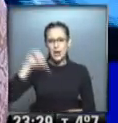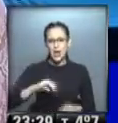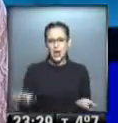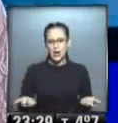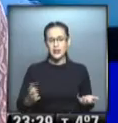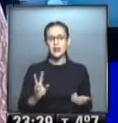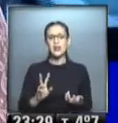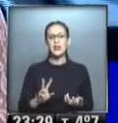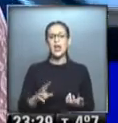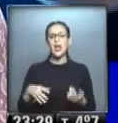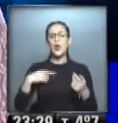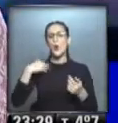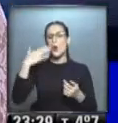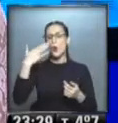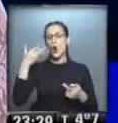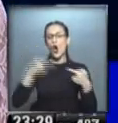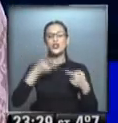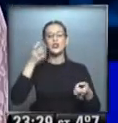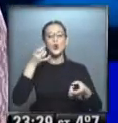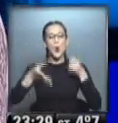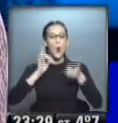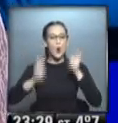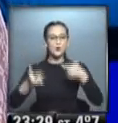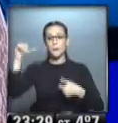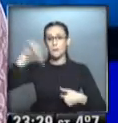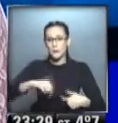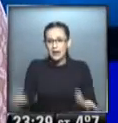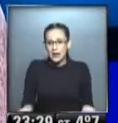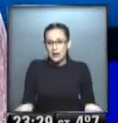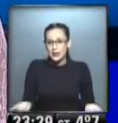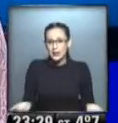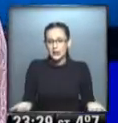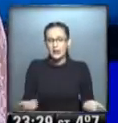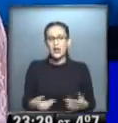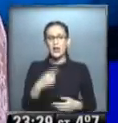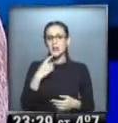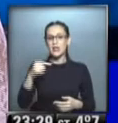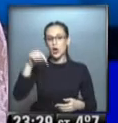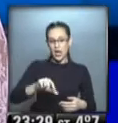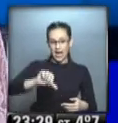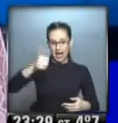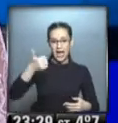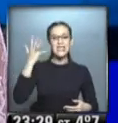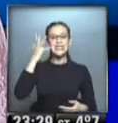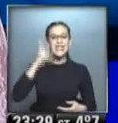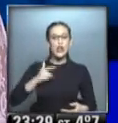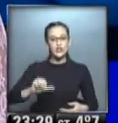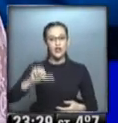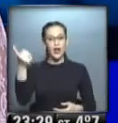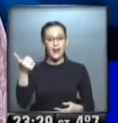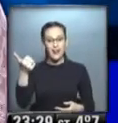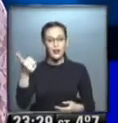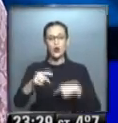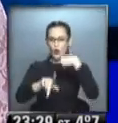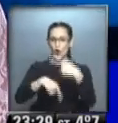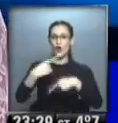en el torneo inicial frente al último campeón del fútbol argentino, que lo ganaba y se lo dieron vuelta. Por ejemplo, que recién acaba de ganar San Lorenzo en la Copa Argentina y sigue